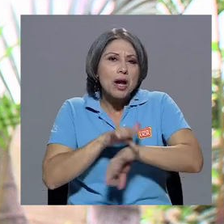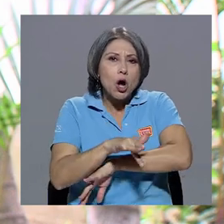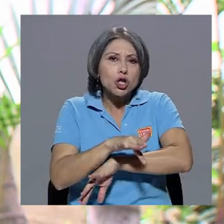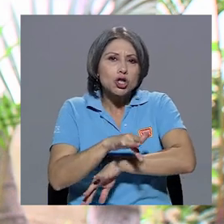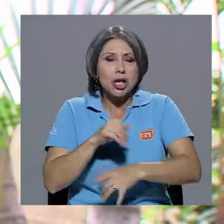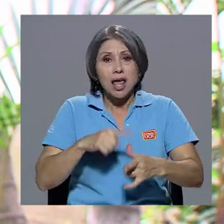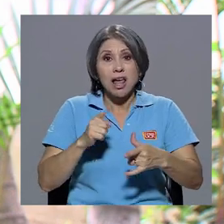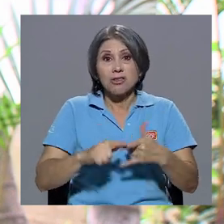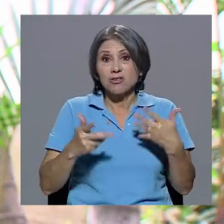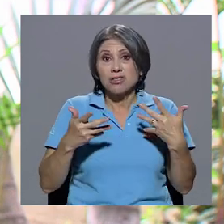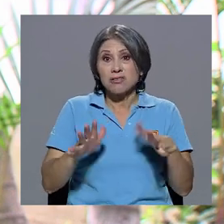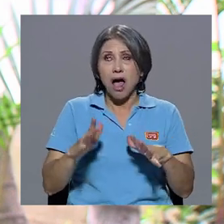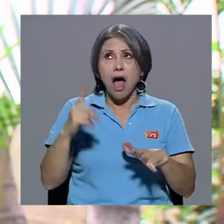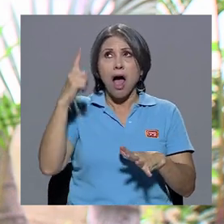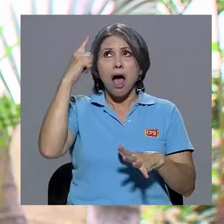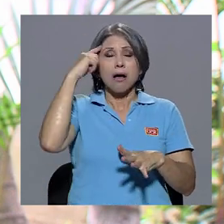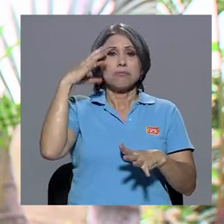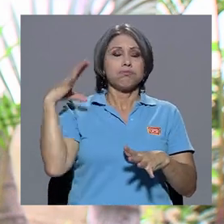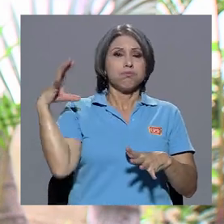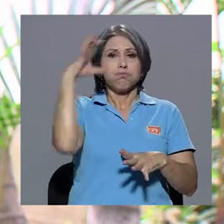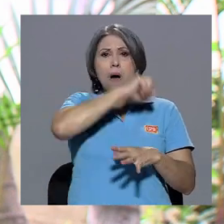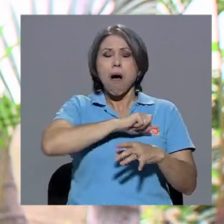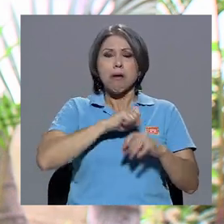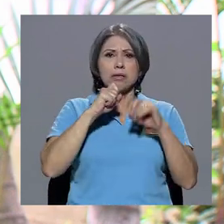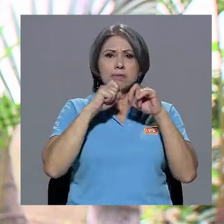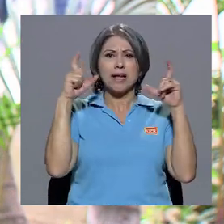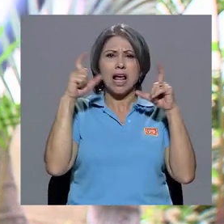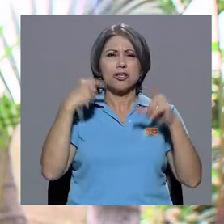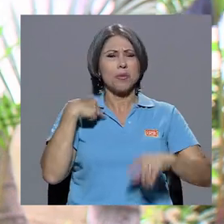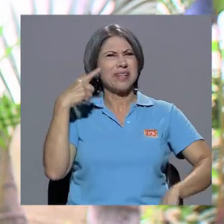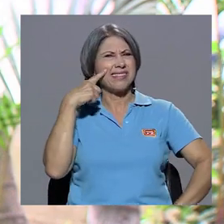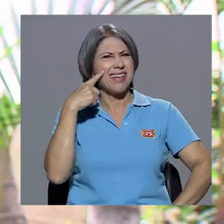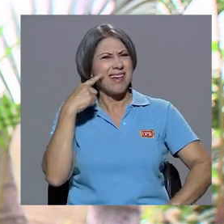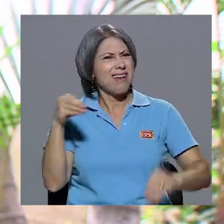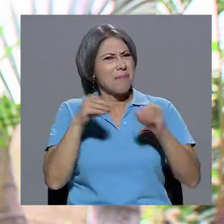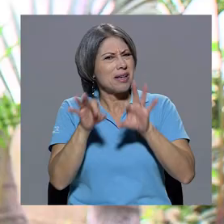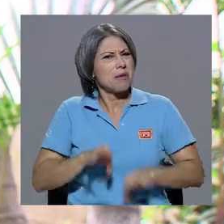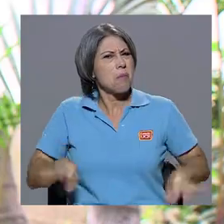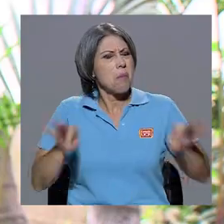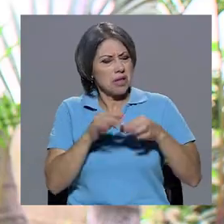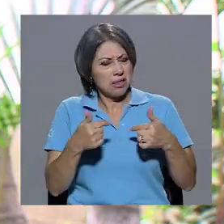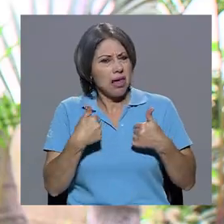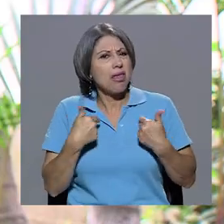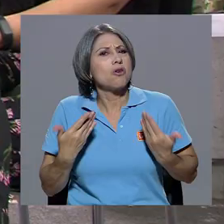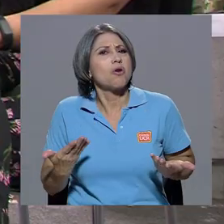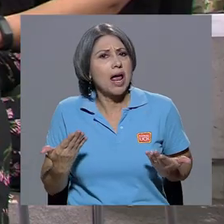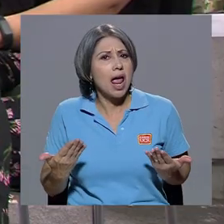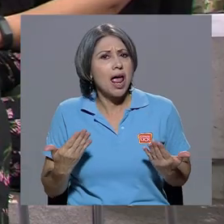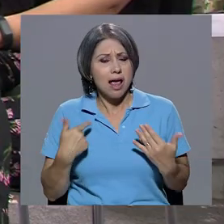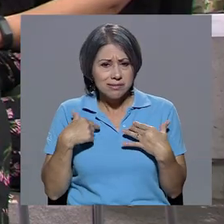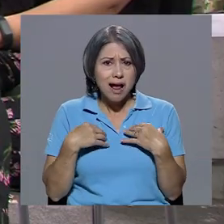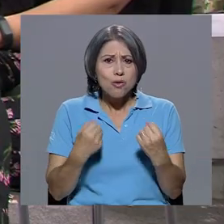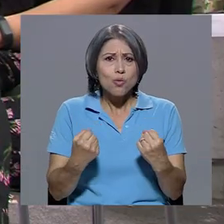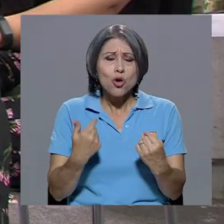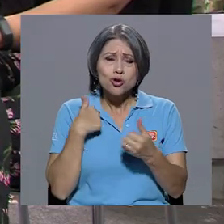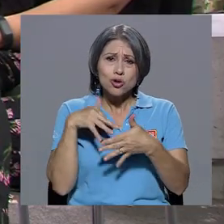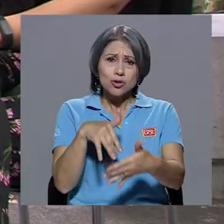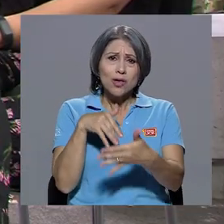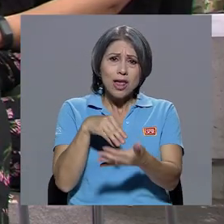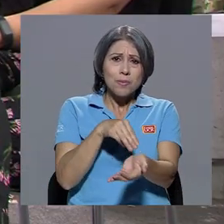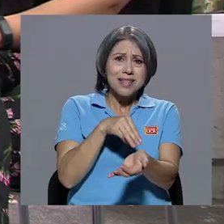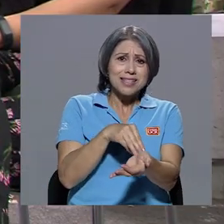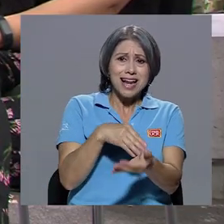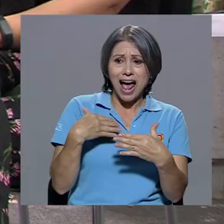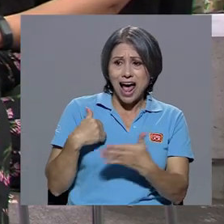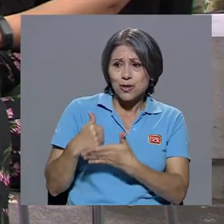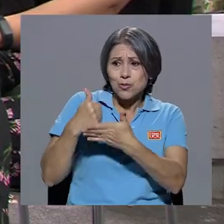¿sí? Entonces, a partir de ahí tuve como un despertar en el sentido de dije, ¿qué es lo más valioso que tengo? Es mi salud. Estoy estudiando medicina para ayudar a la gente a curarse